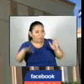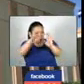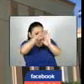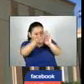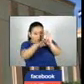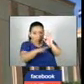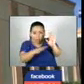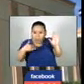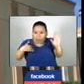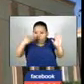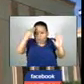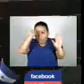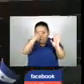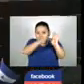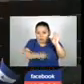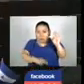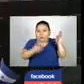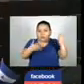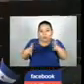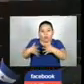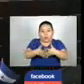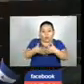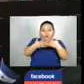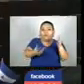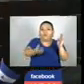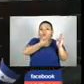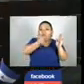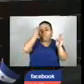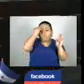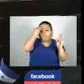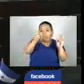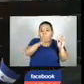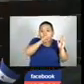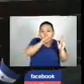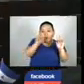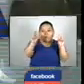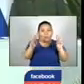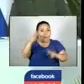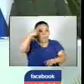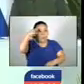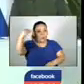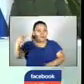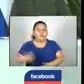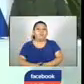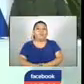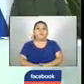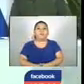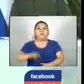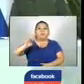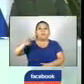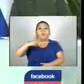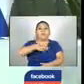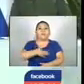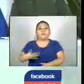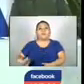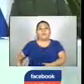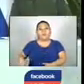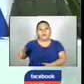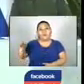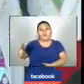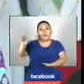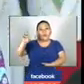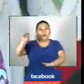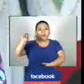la lista de funcionarios que Estados Unidos maneja en confidencialidad por políticas internas. La vicepresidenta y primera dama